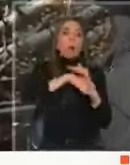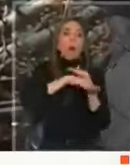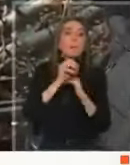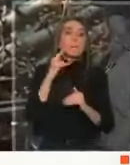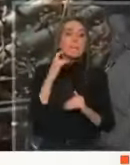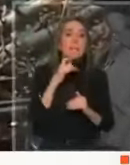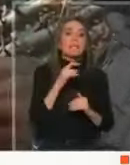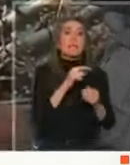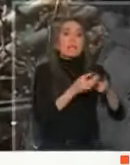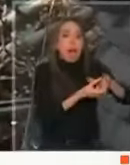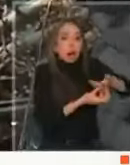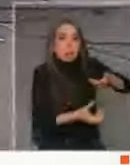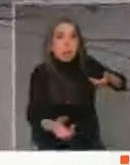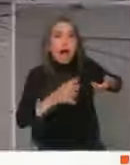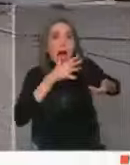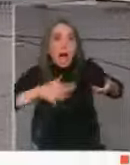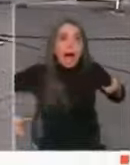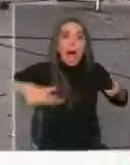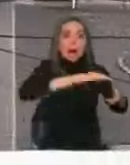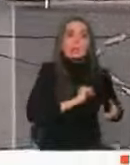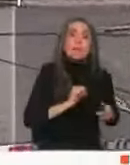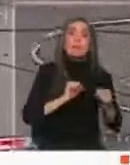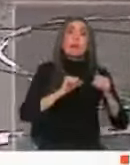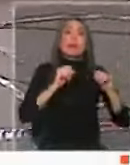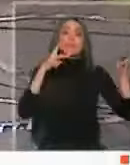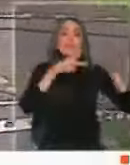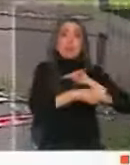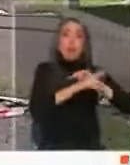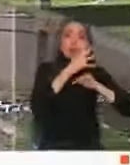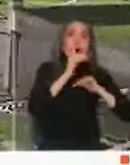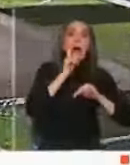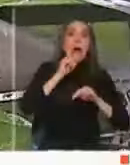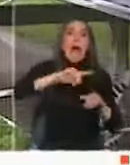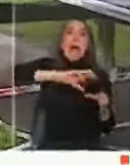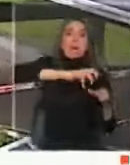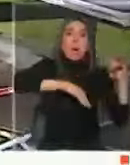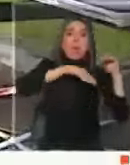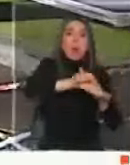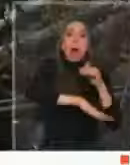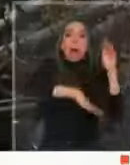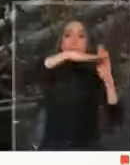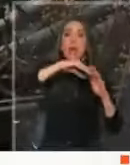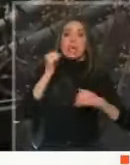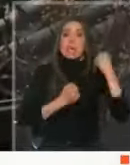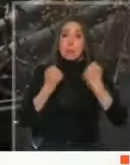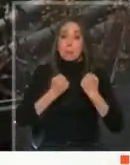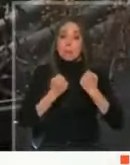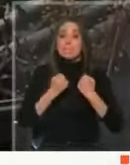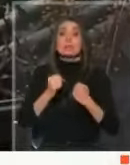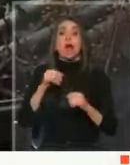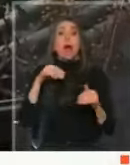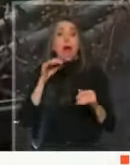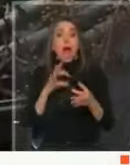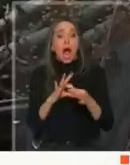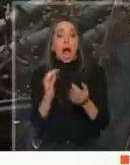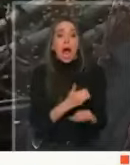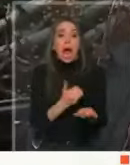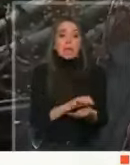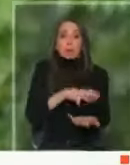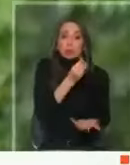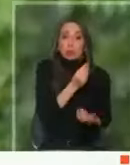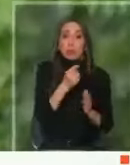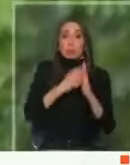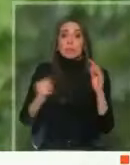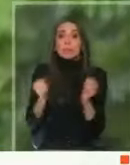de Santiago. Yo creo que llegó el momento de hacer lo mismo con las empresas de distribución. Oye, las empresas ganan plata todo el año. Bueno, en el invierno van a tener que meterse la mano al